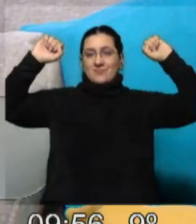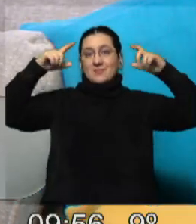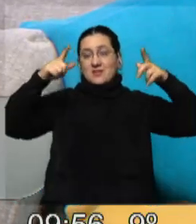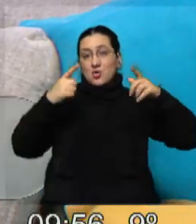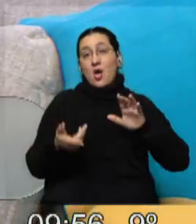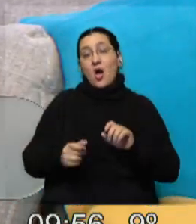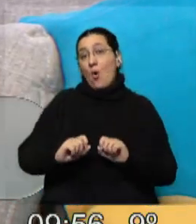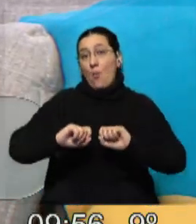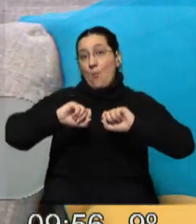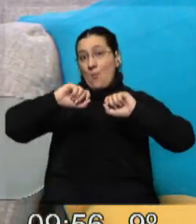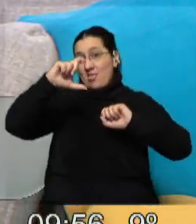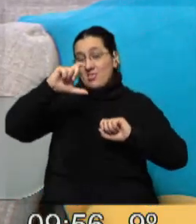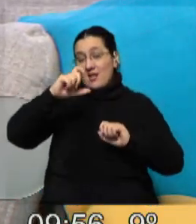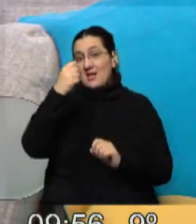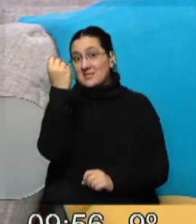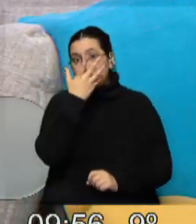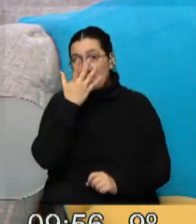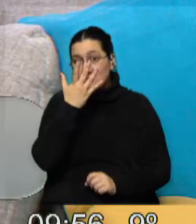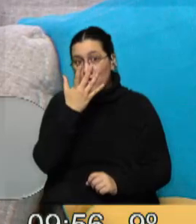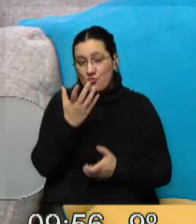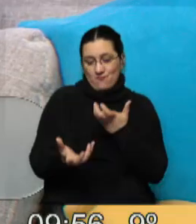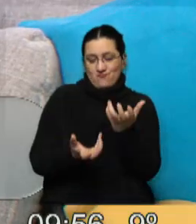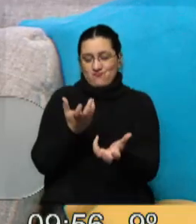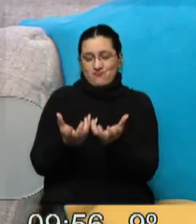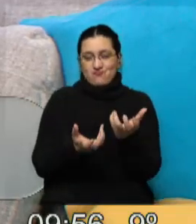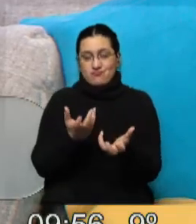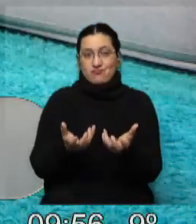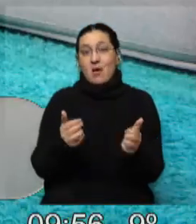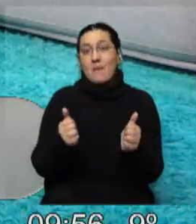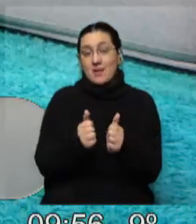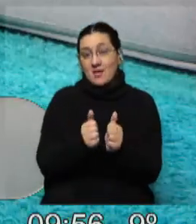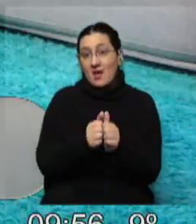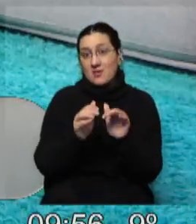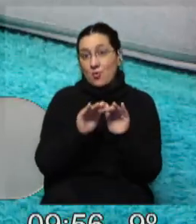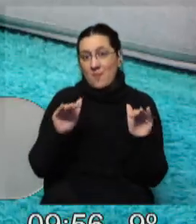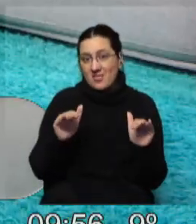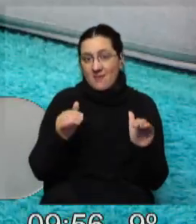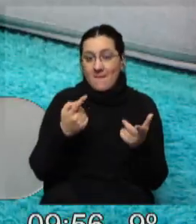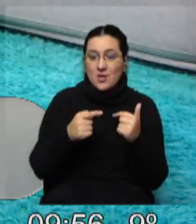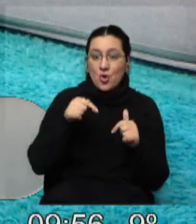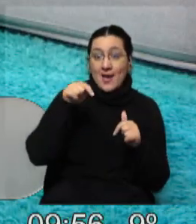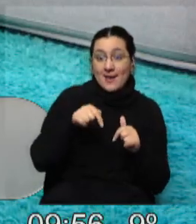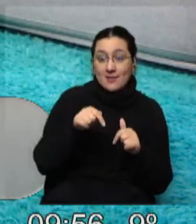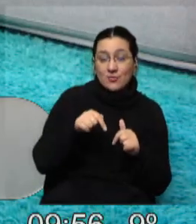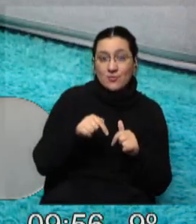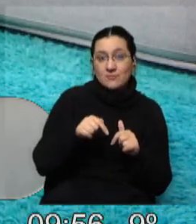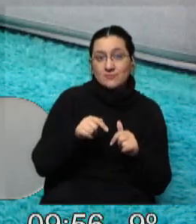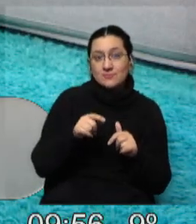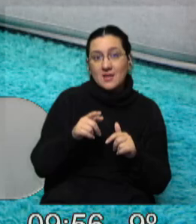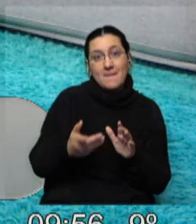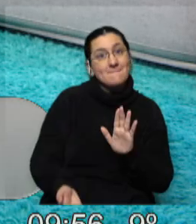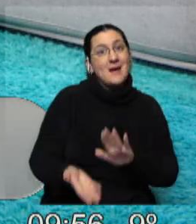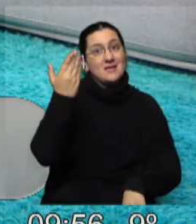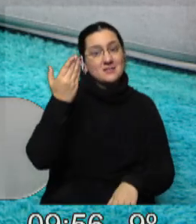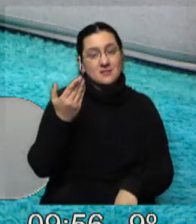de excitación en parejas que son normativas, si se quiere. Esto ya va a otra cosa. Pero pará, no, porque hay